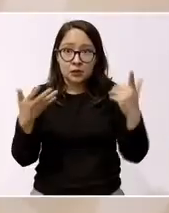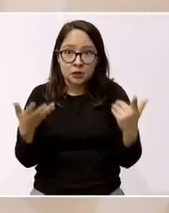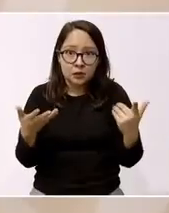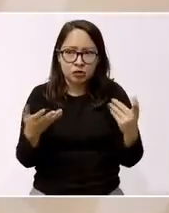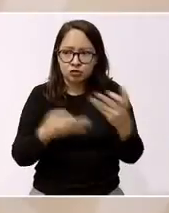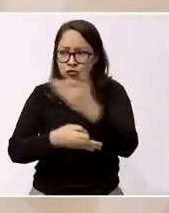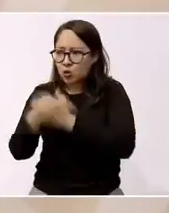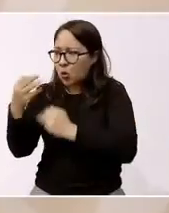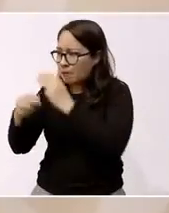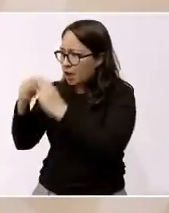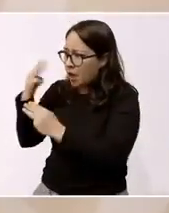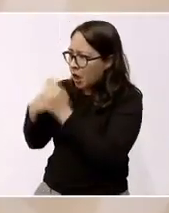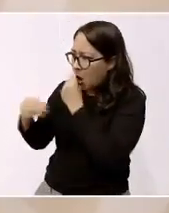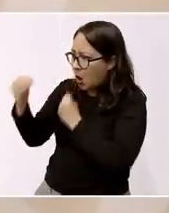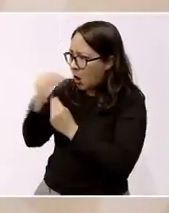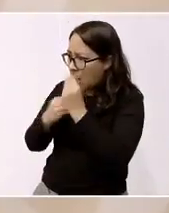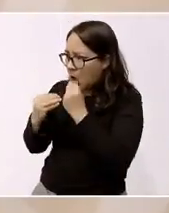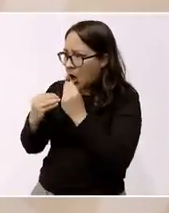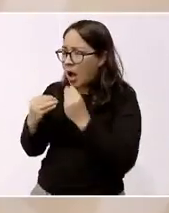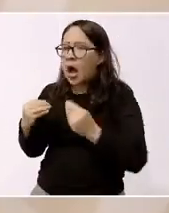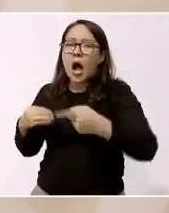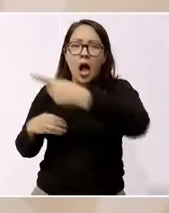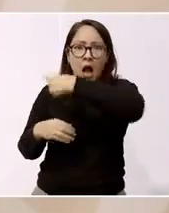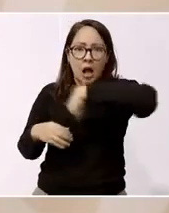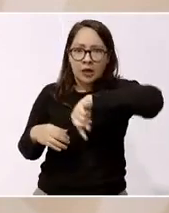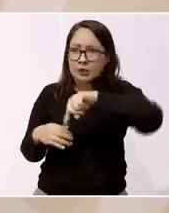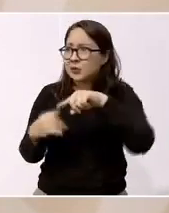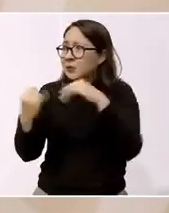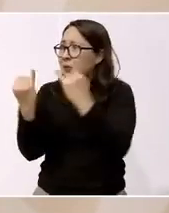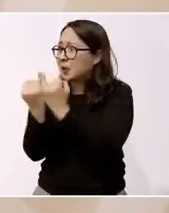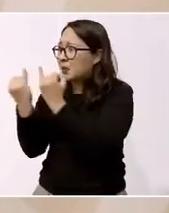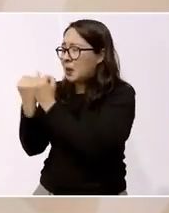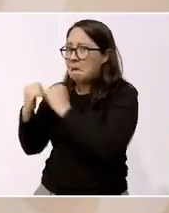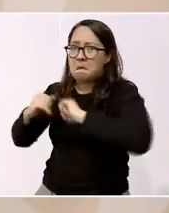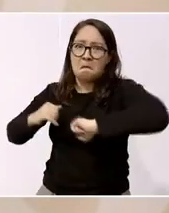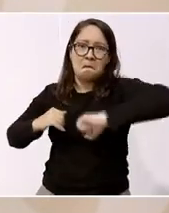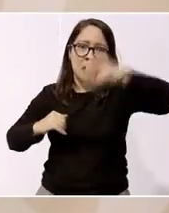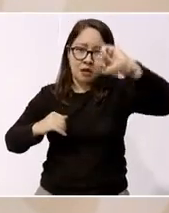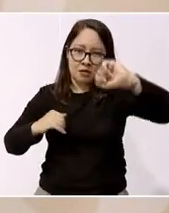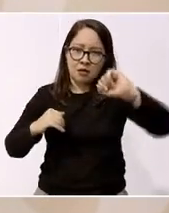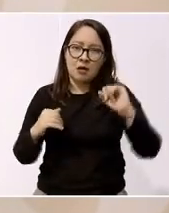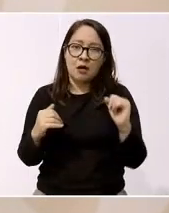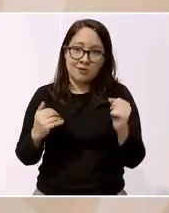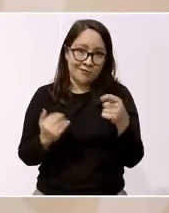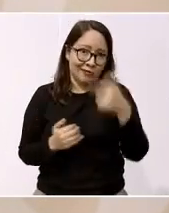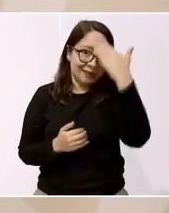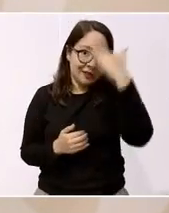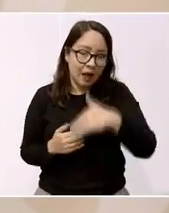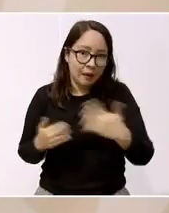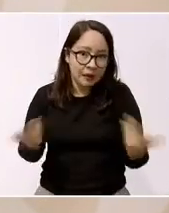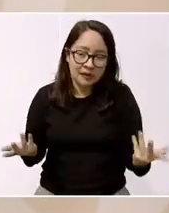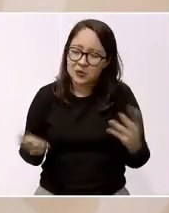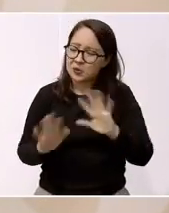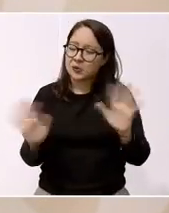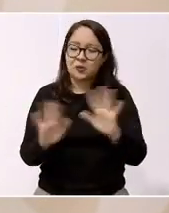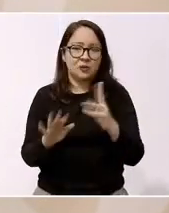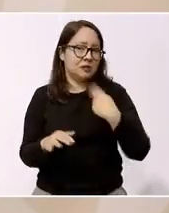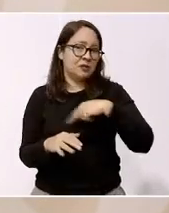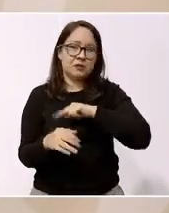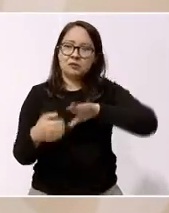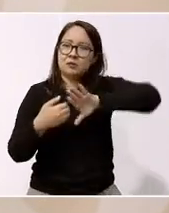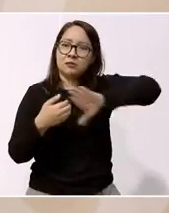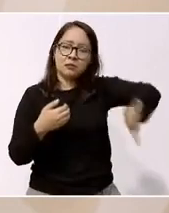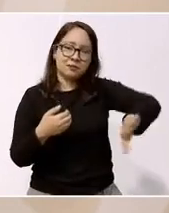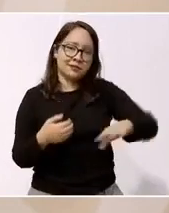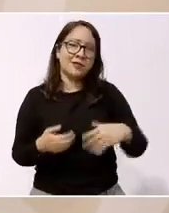economistas tecnócratas son los únicos que andan despistados y no se dan cuenta de esto. Pero el pueblo es sabio,